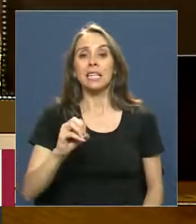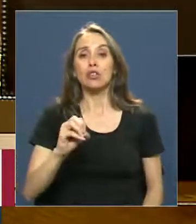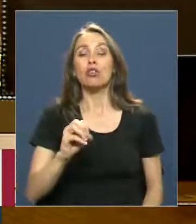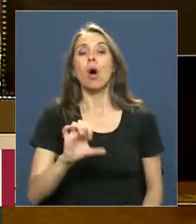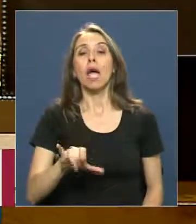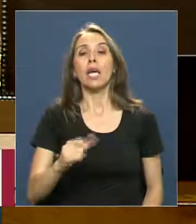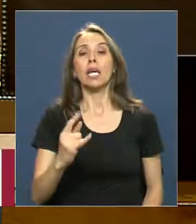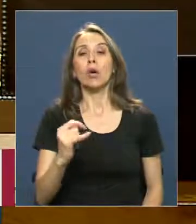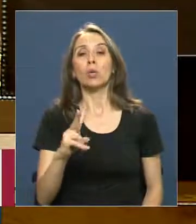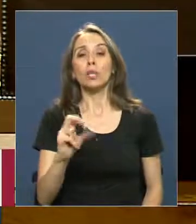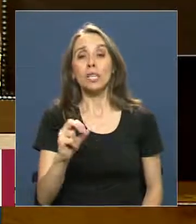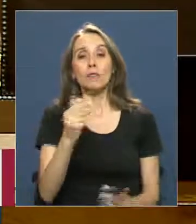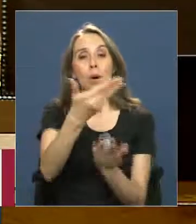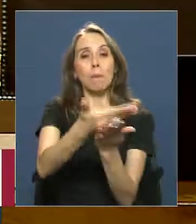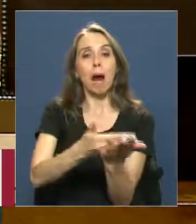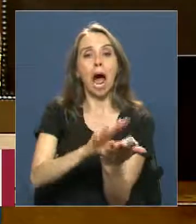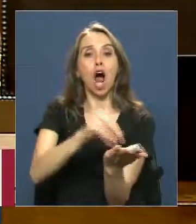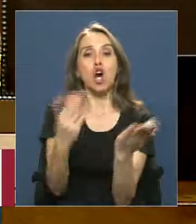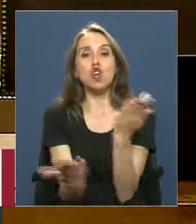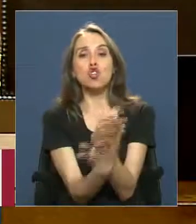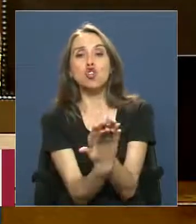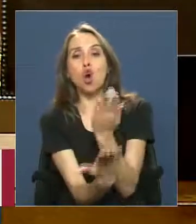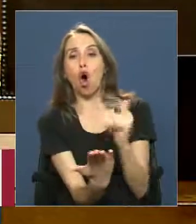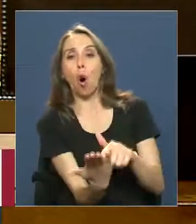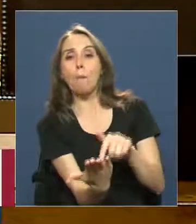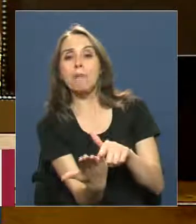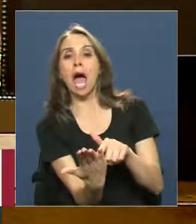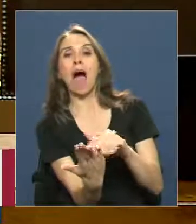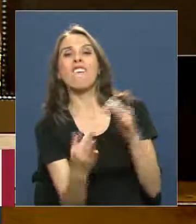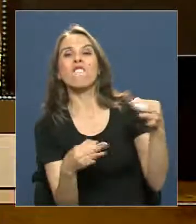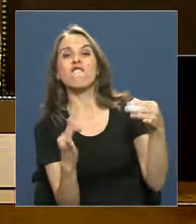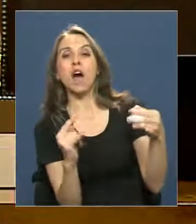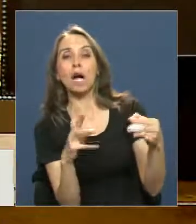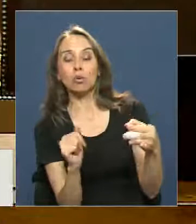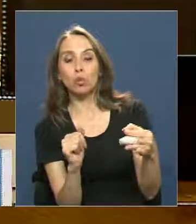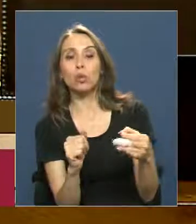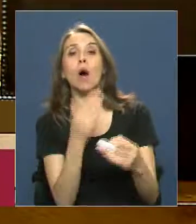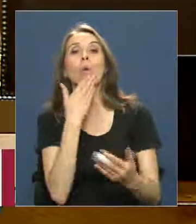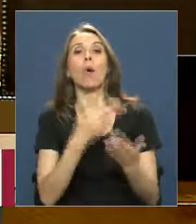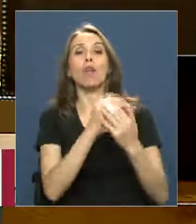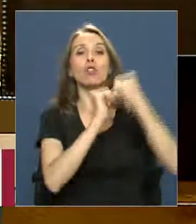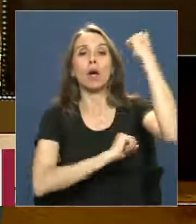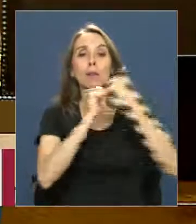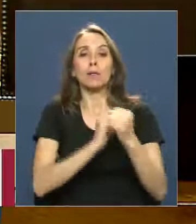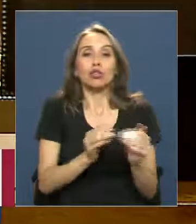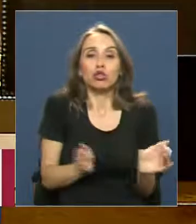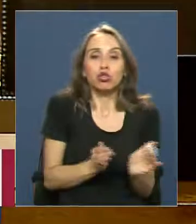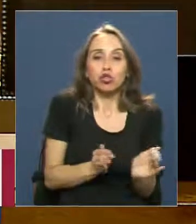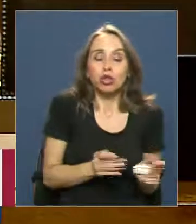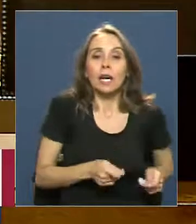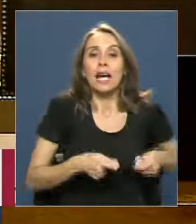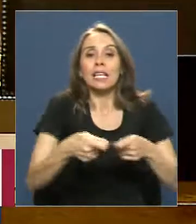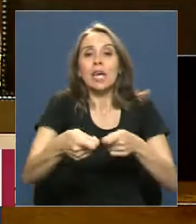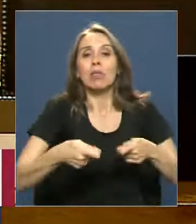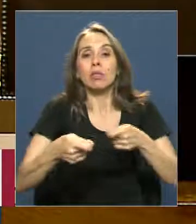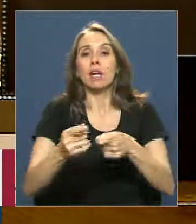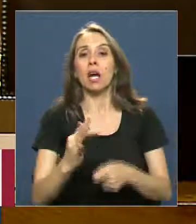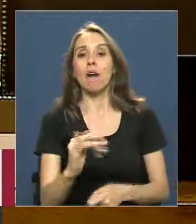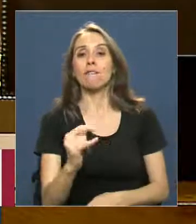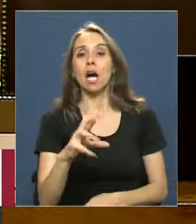factura para limitar los acuerdos de plazo de pago excepcional en casos de empresas de menor tamaño emisoras de